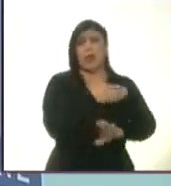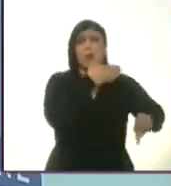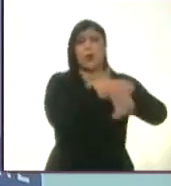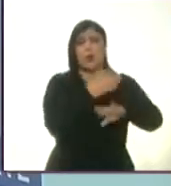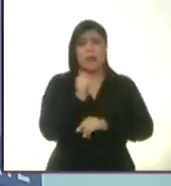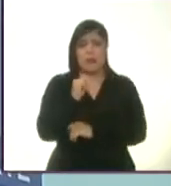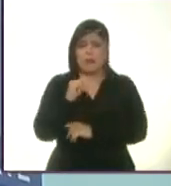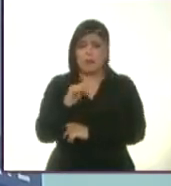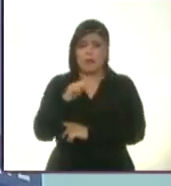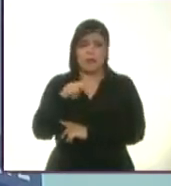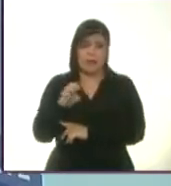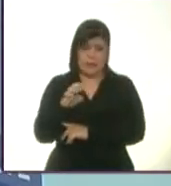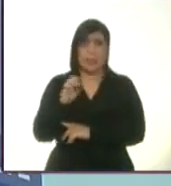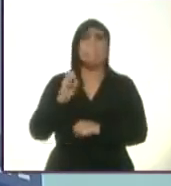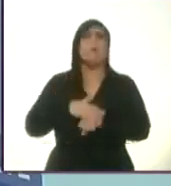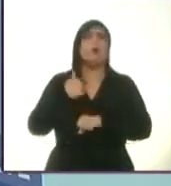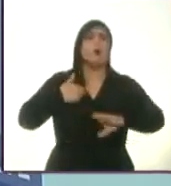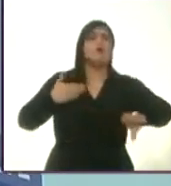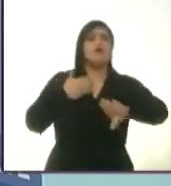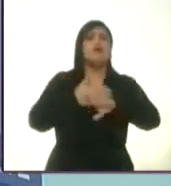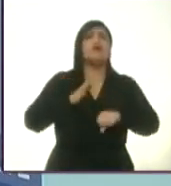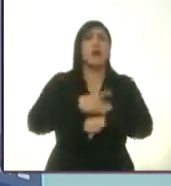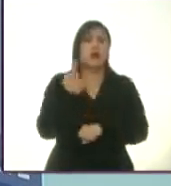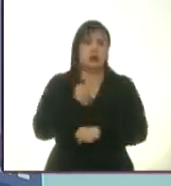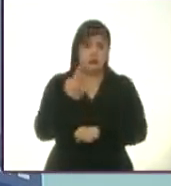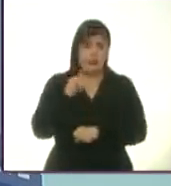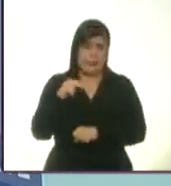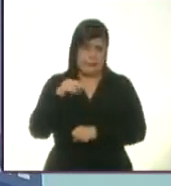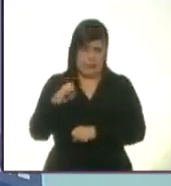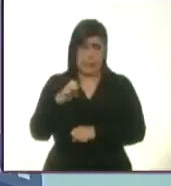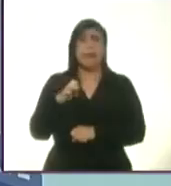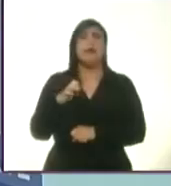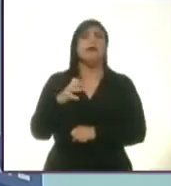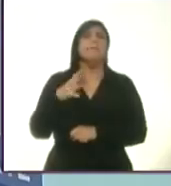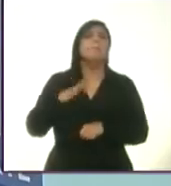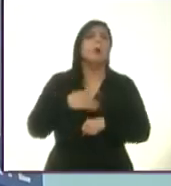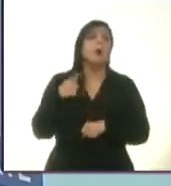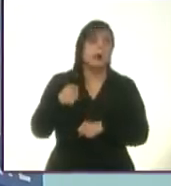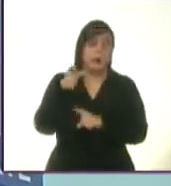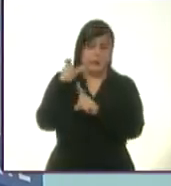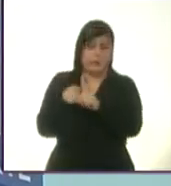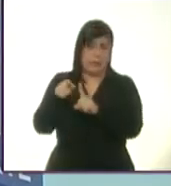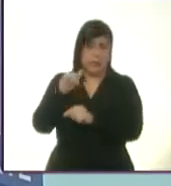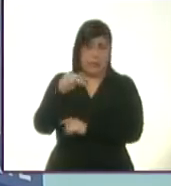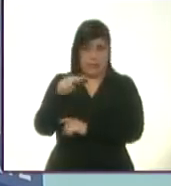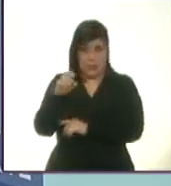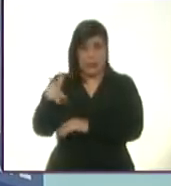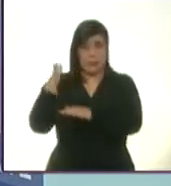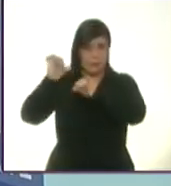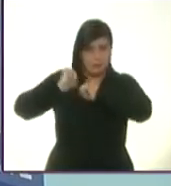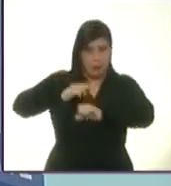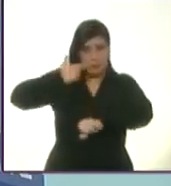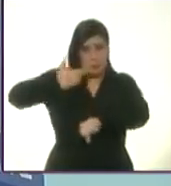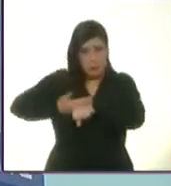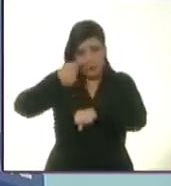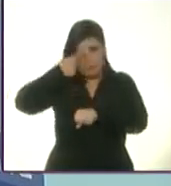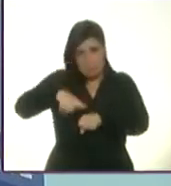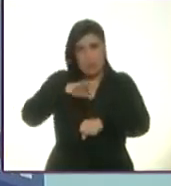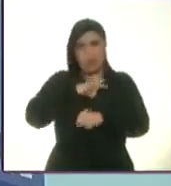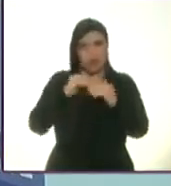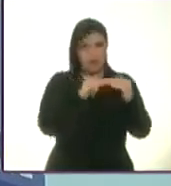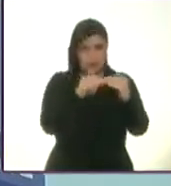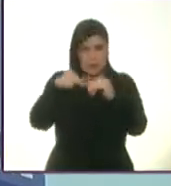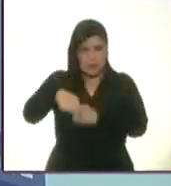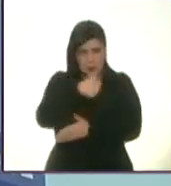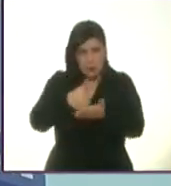de línea y lo hice porque el ine como garante de la democracia en méxico ha sido